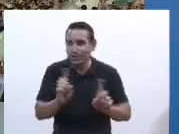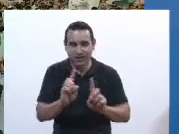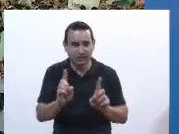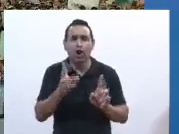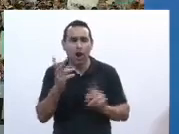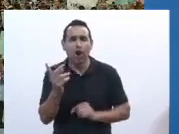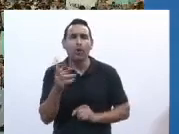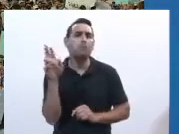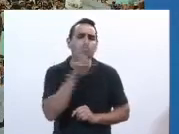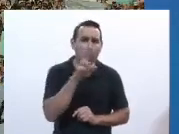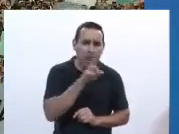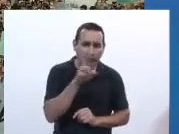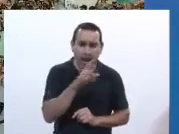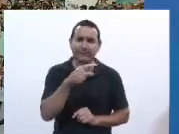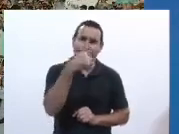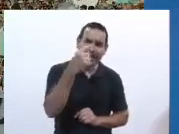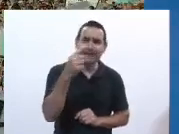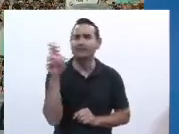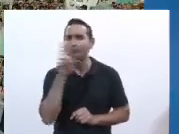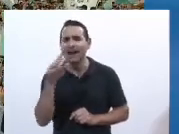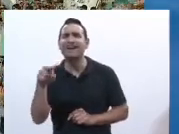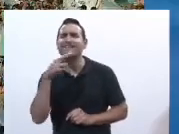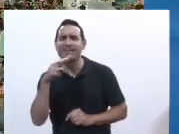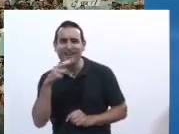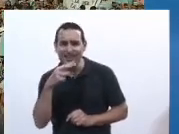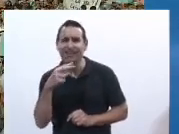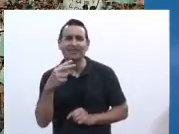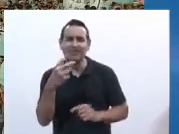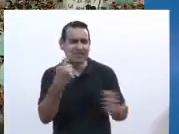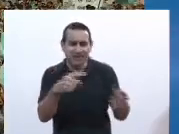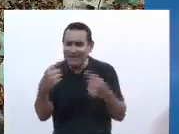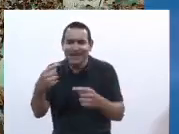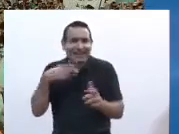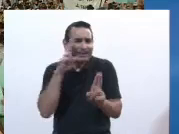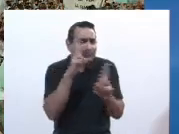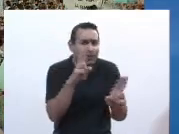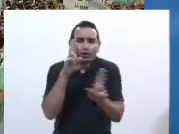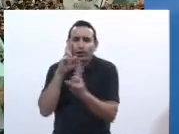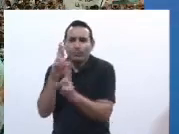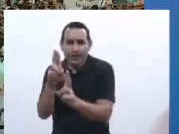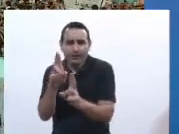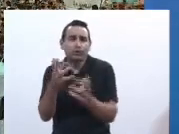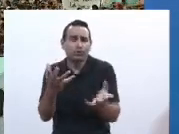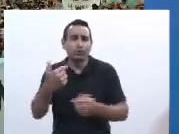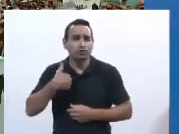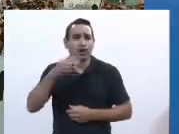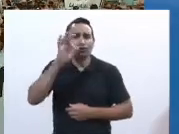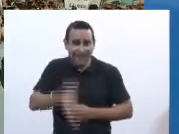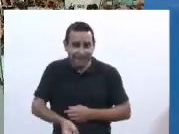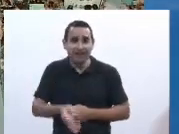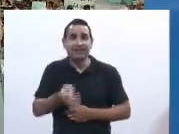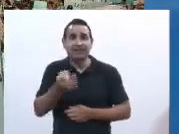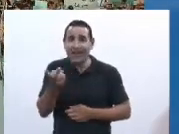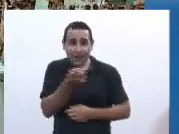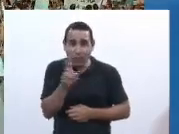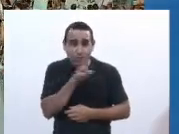Respeto a ambas mujeres que flamean sus pañuelos de los distintos colores, porque sé que ambas